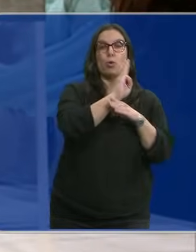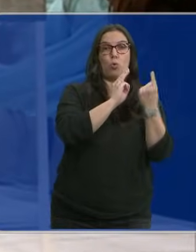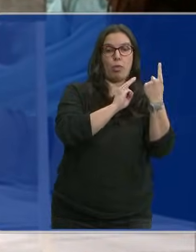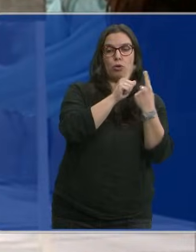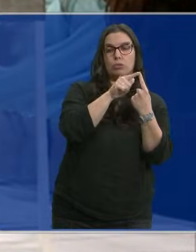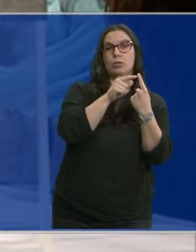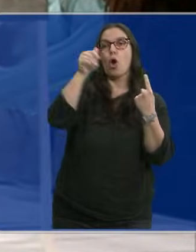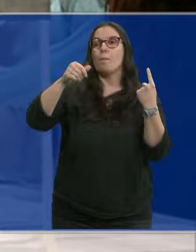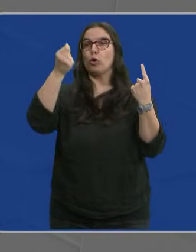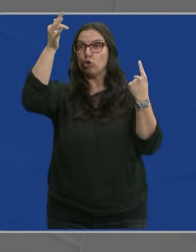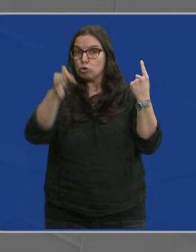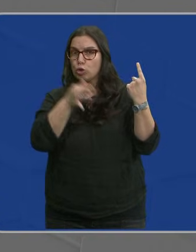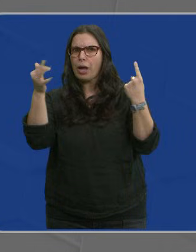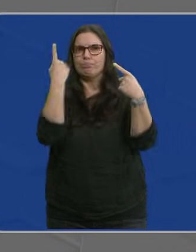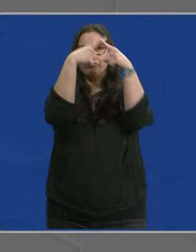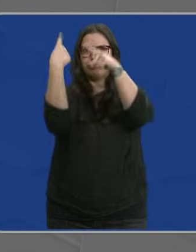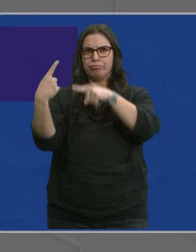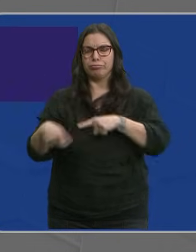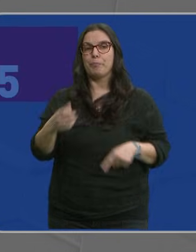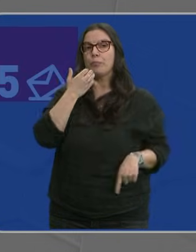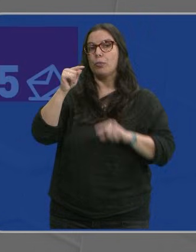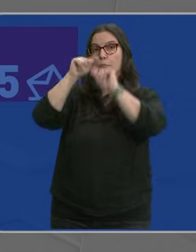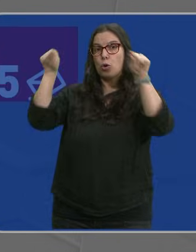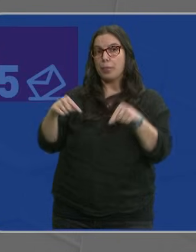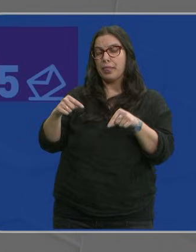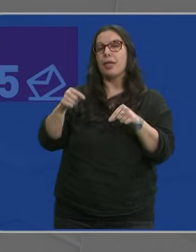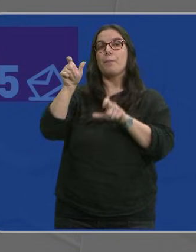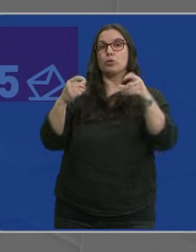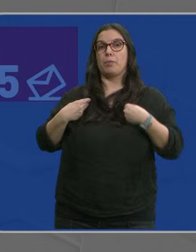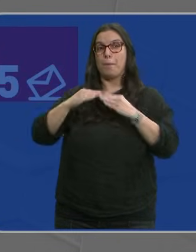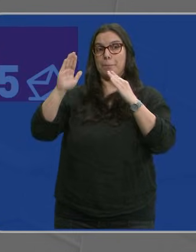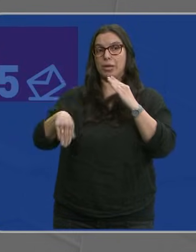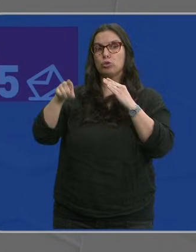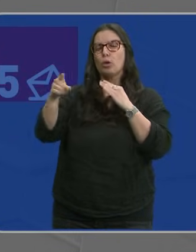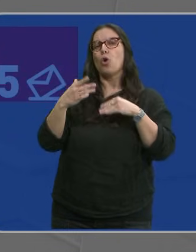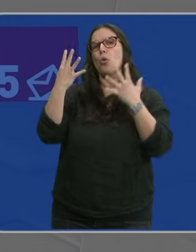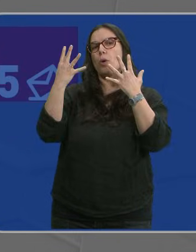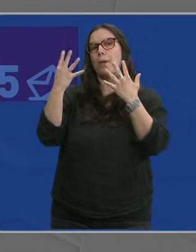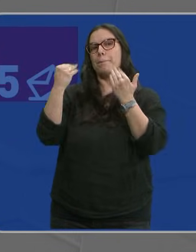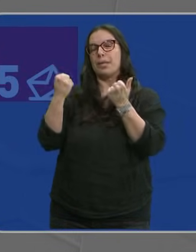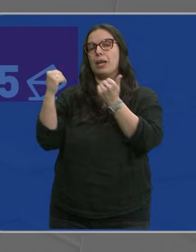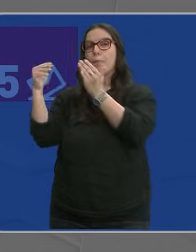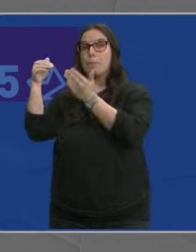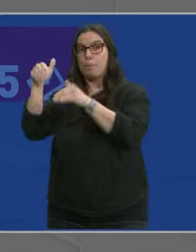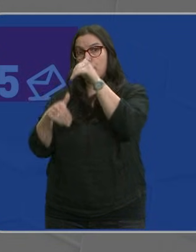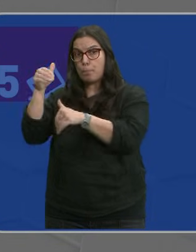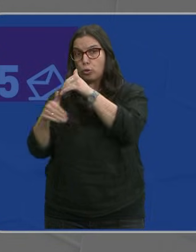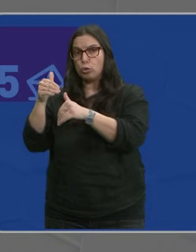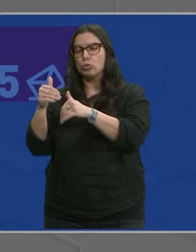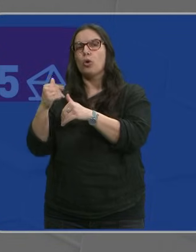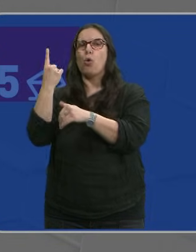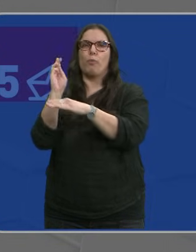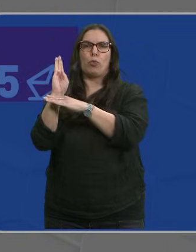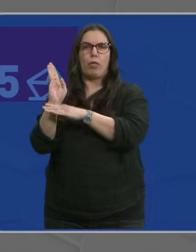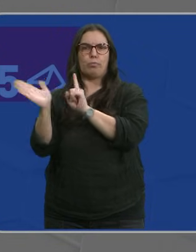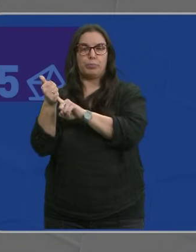pasadas elecciones autonómicas, la provincia que tiene menos habitantes obtuvo un procurador con menos de 9.000 votos, mientras en la más poblada hicieron